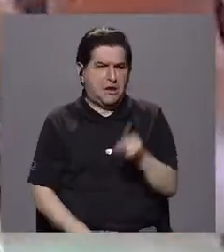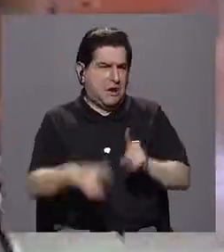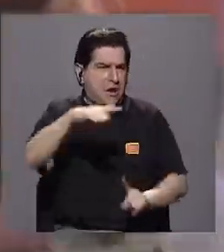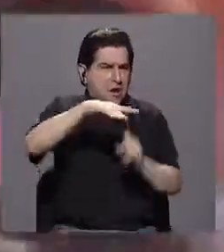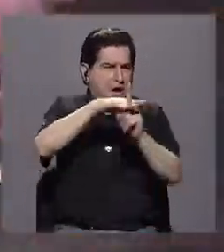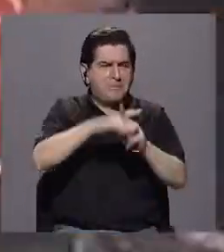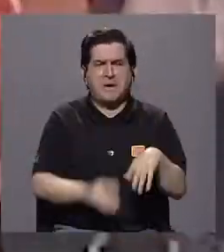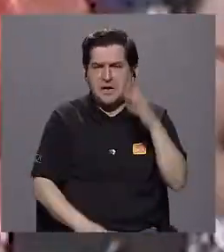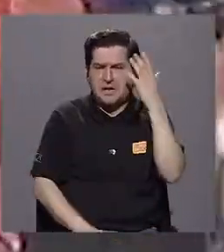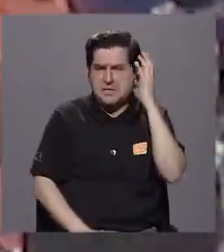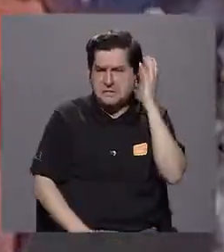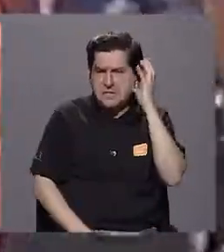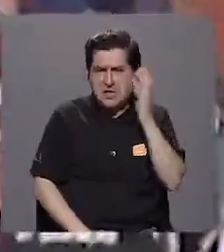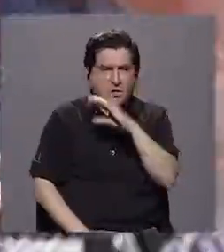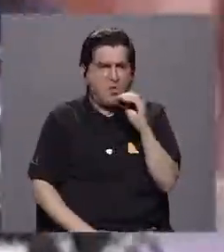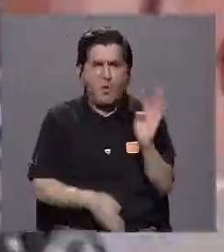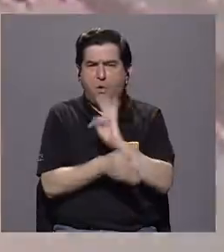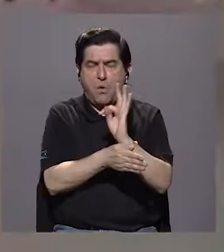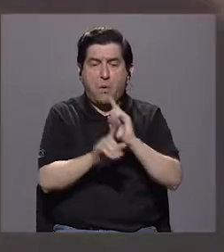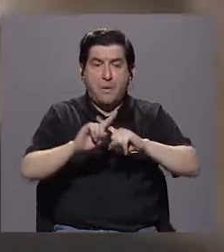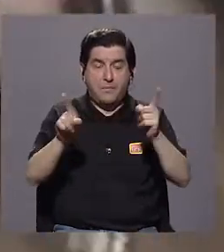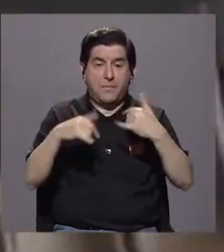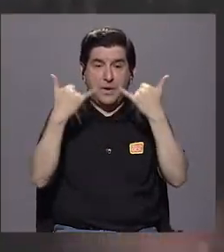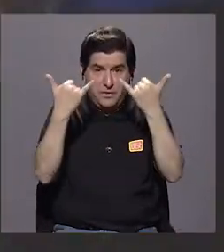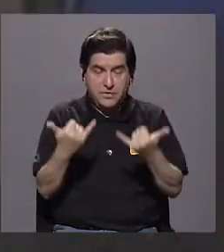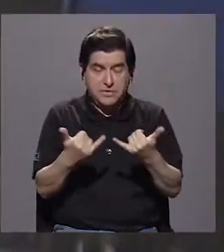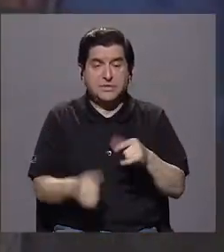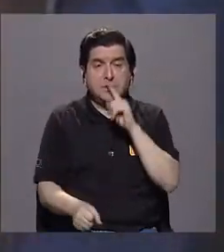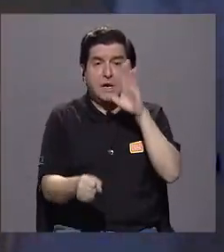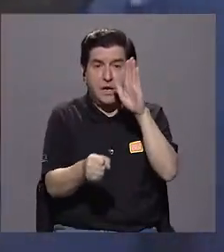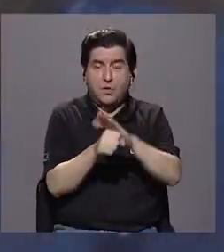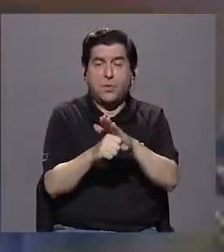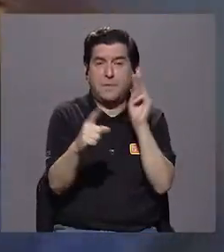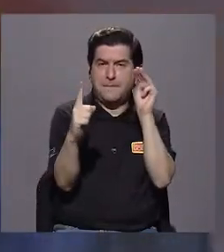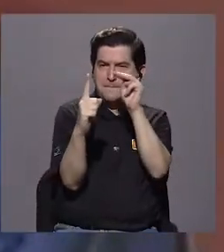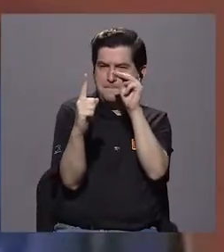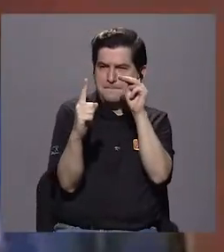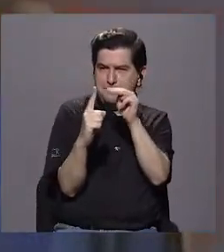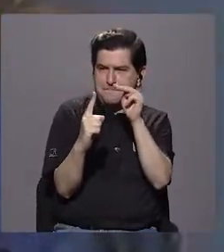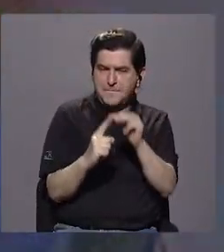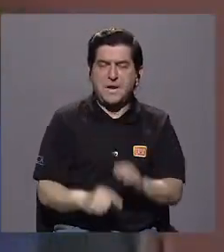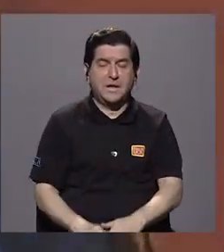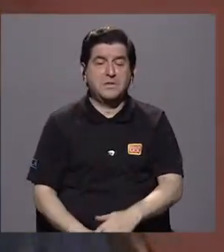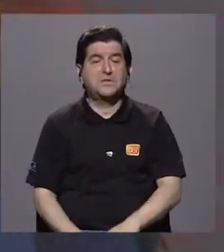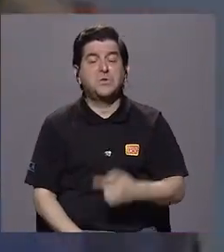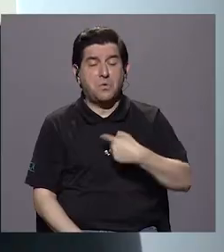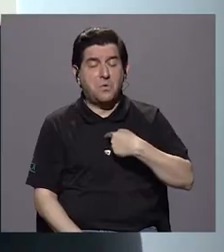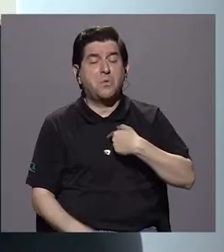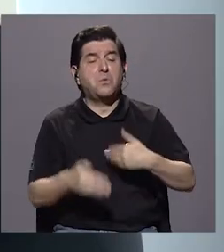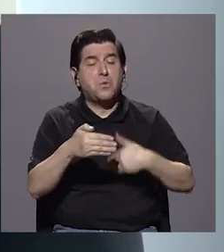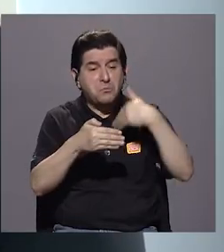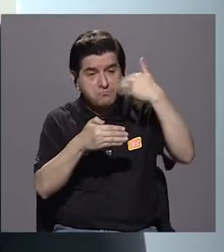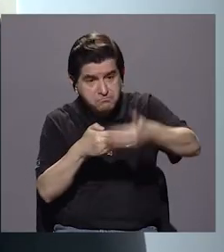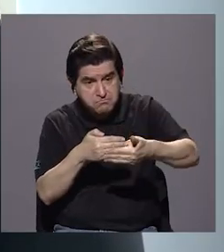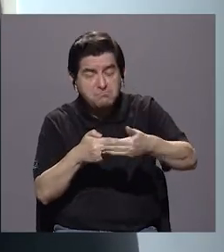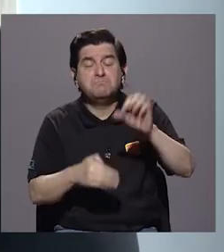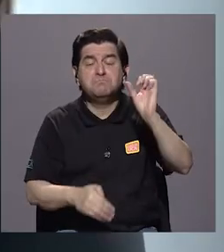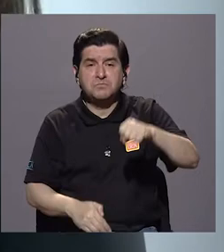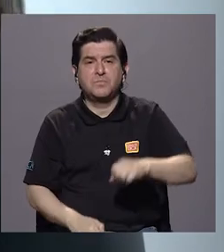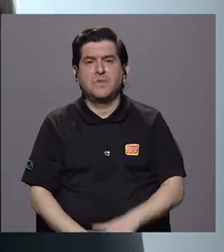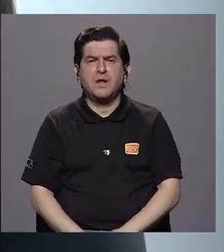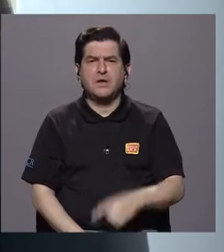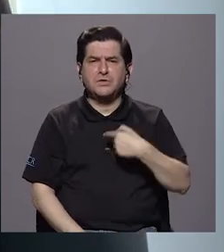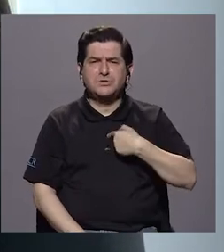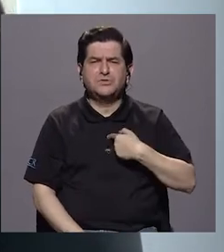en televisión, pero conforme uno va logrando las metas, va forjándose unas más adelante. Entonces, siempre fue mi sueño desde